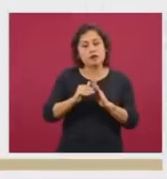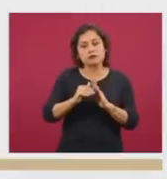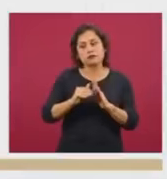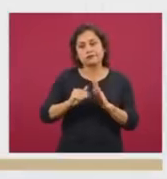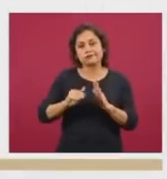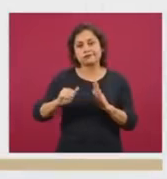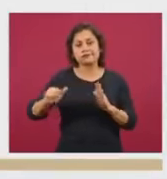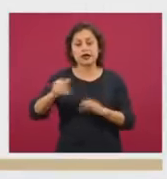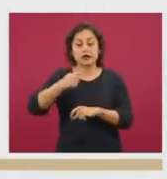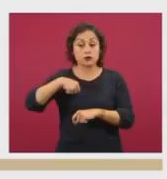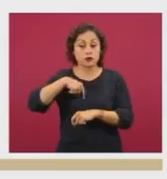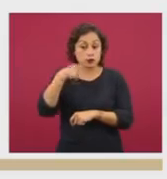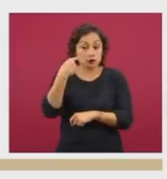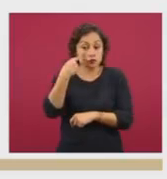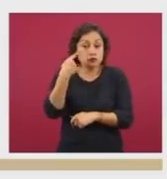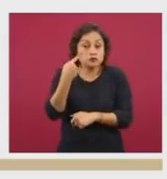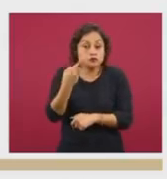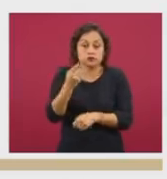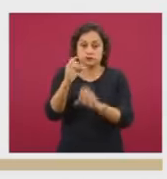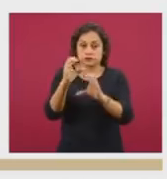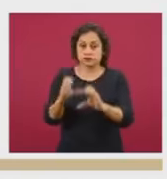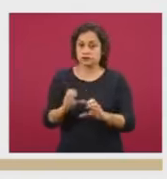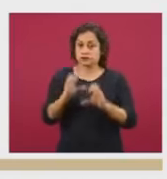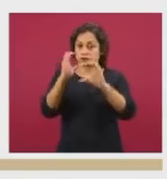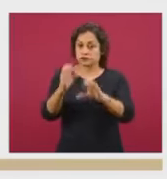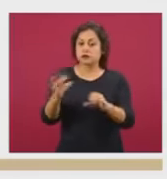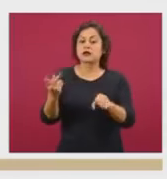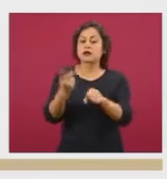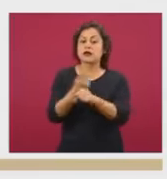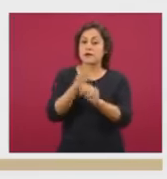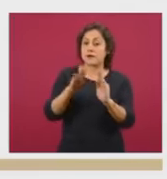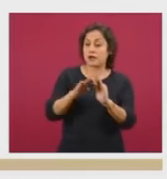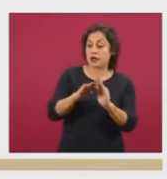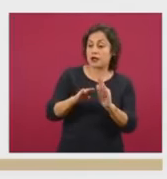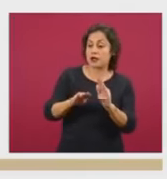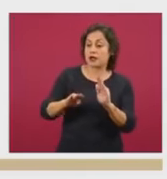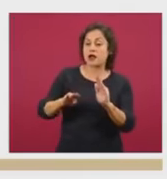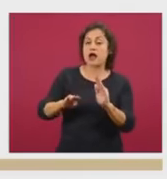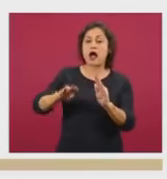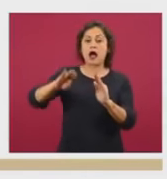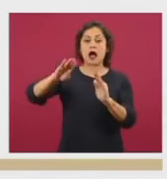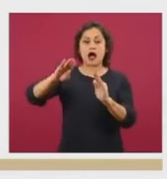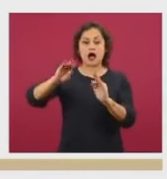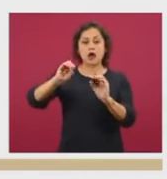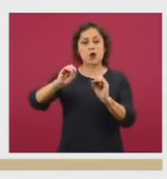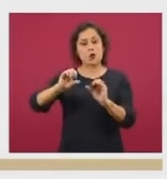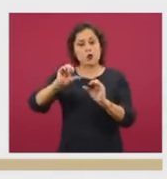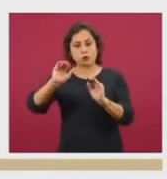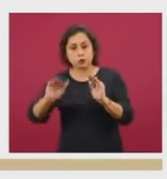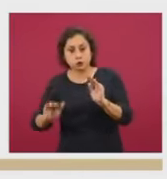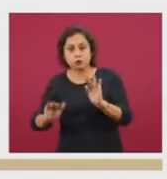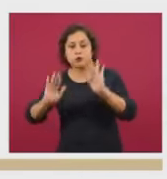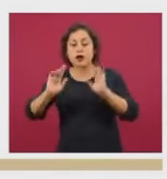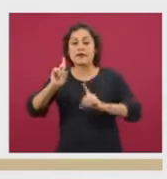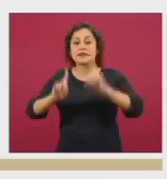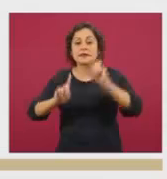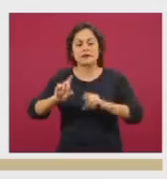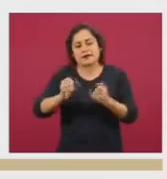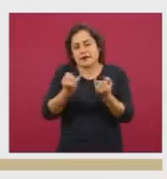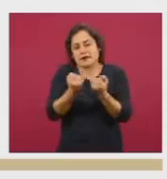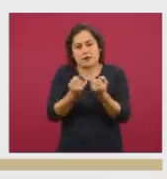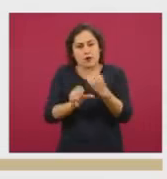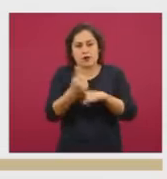estamos observando muy cuidadosamente si esto, al igual que en otras entidades,